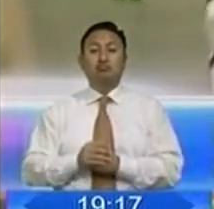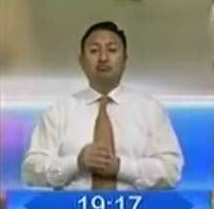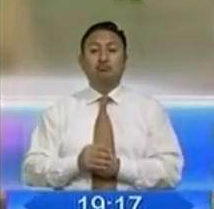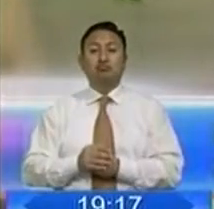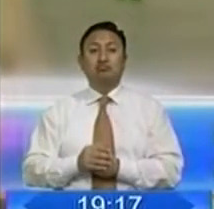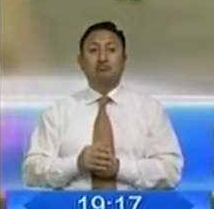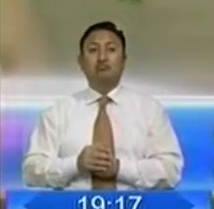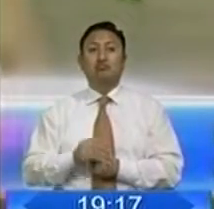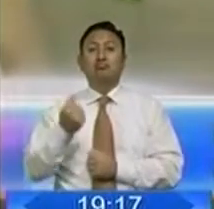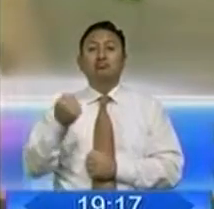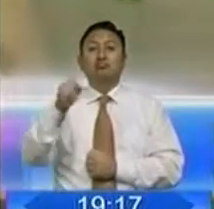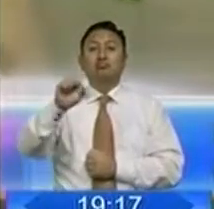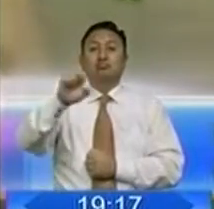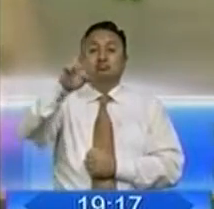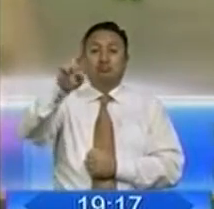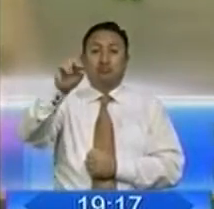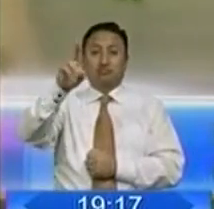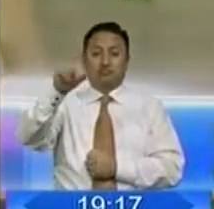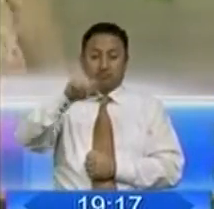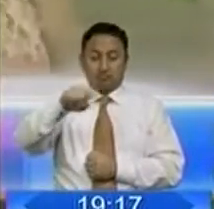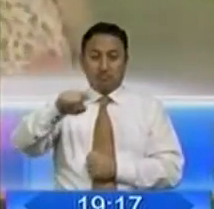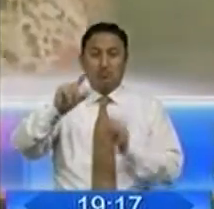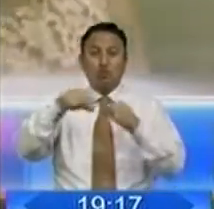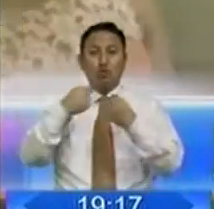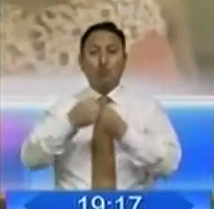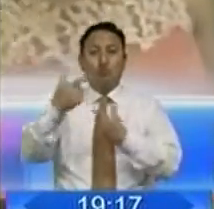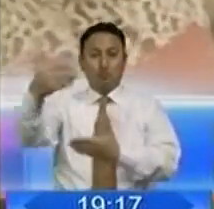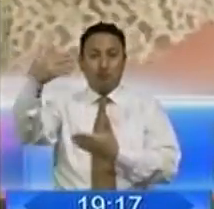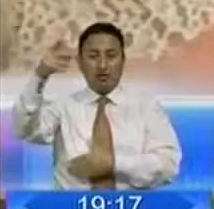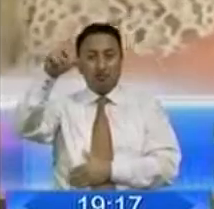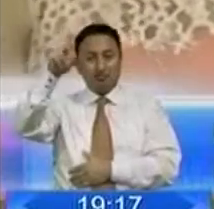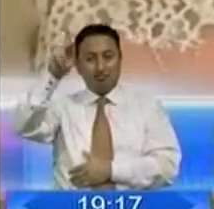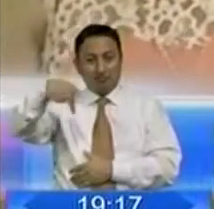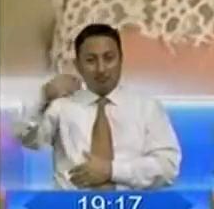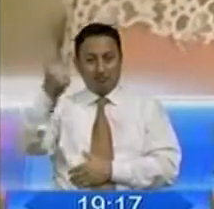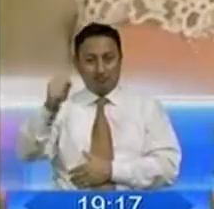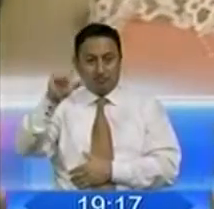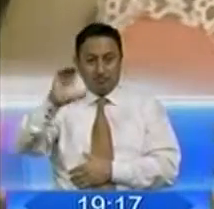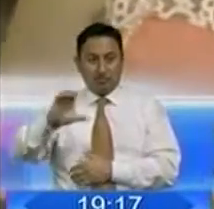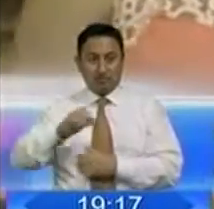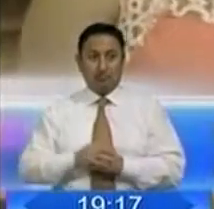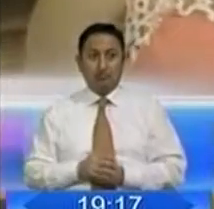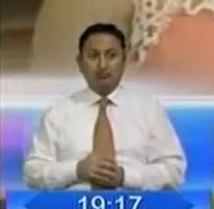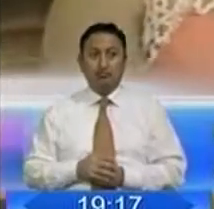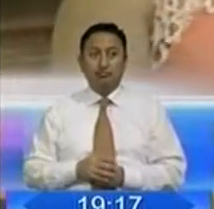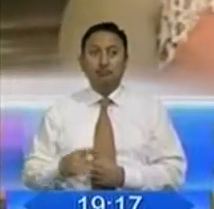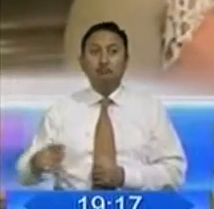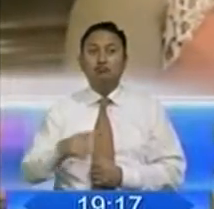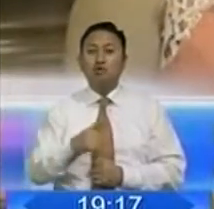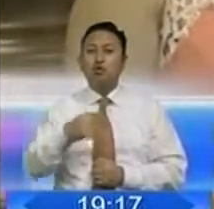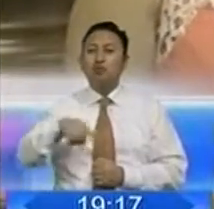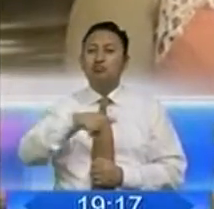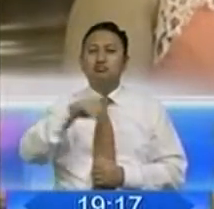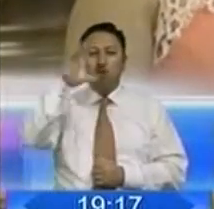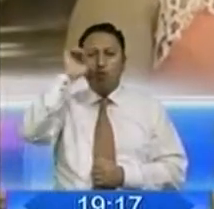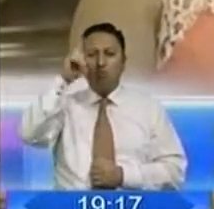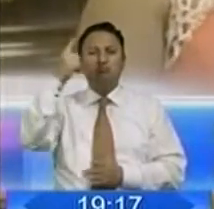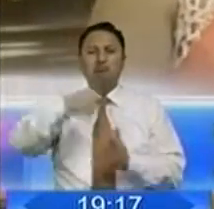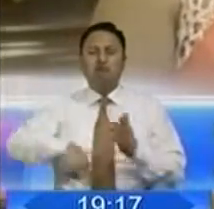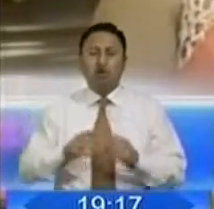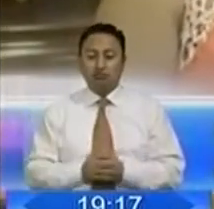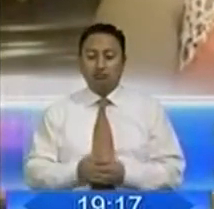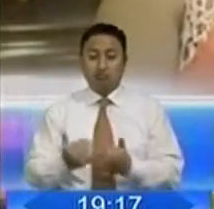Mercedes Serrano del Partido Social Cristiano. Muy buenas noches, asambleísta. Cuéntenos entonces cuál es su percepción respecto a